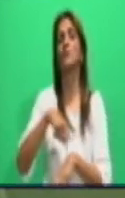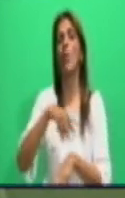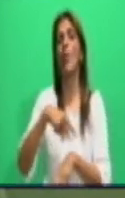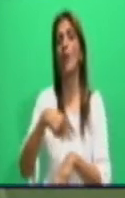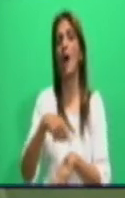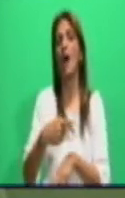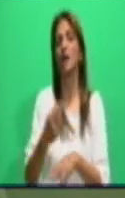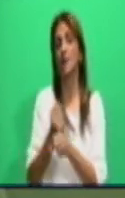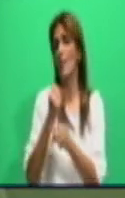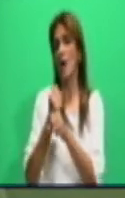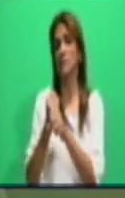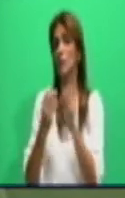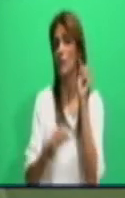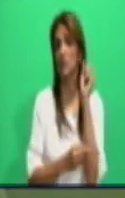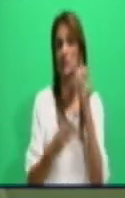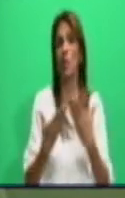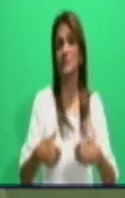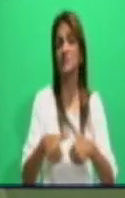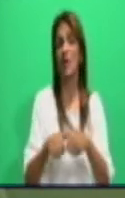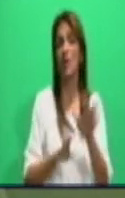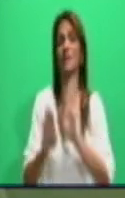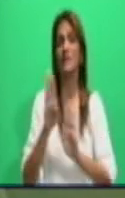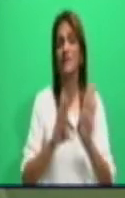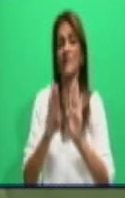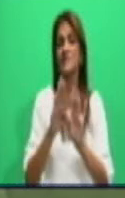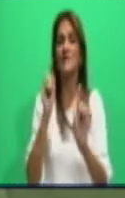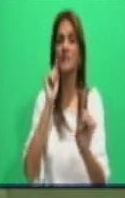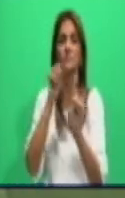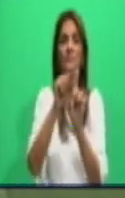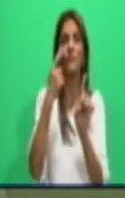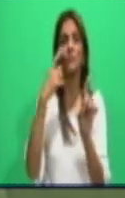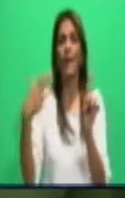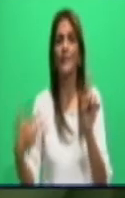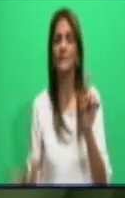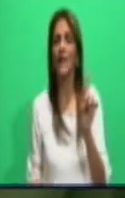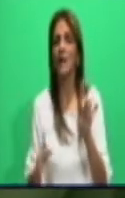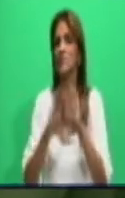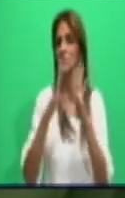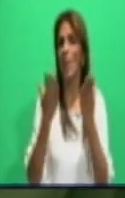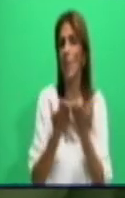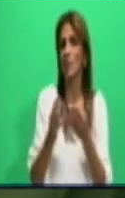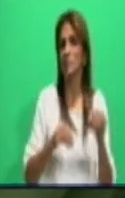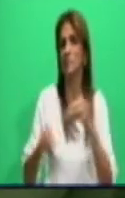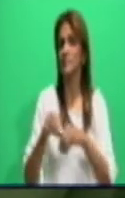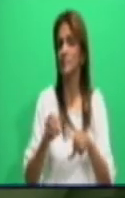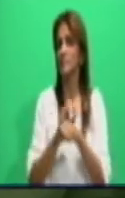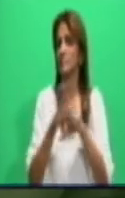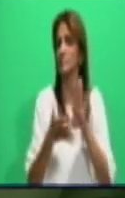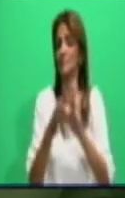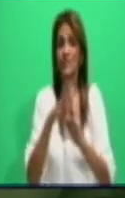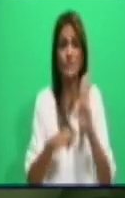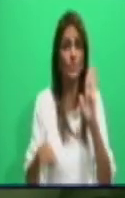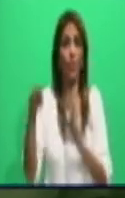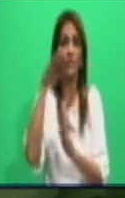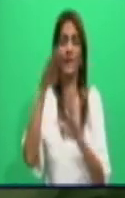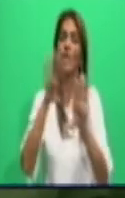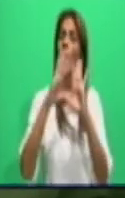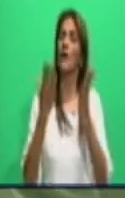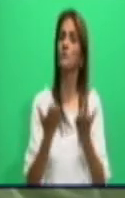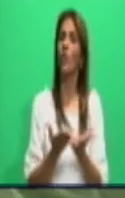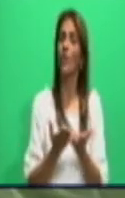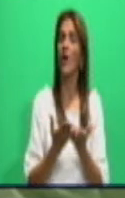defensa han estado centradas en el aseguramiento este enfrentamiento subordinados totalmente a todas las demandas que desde el sector